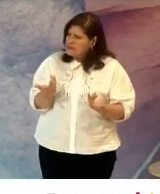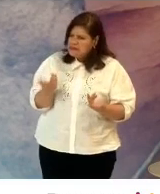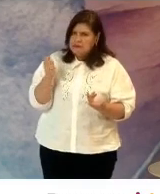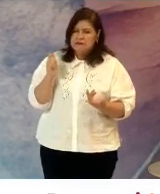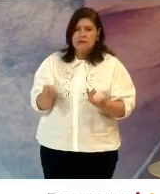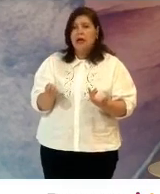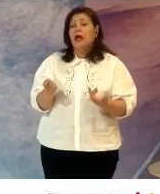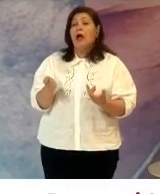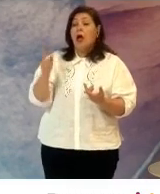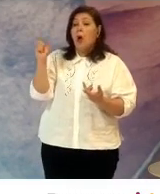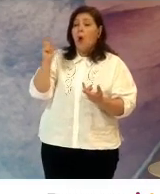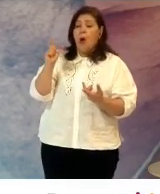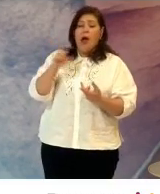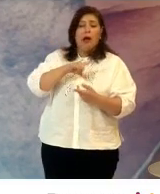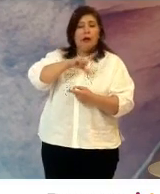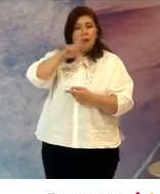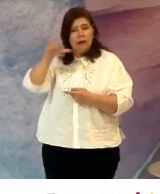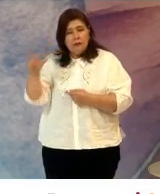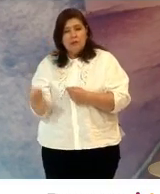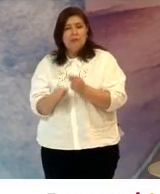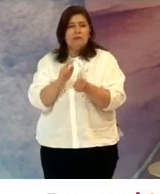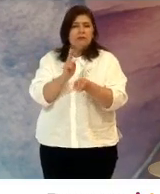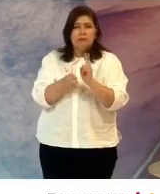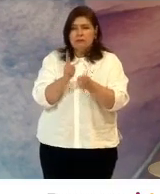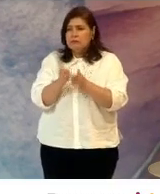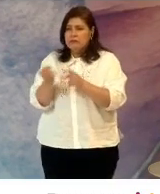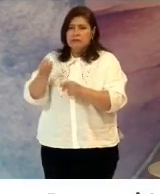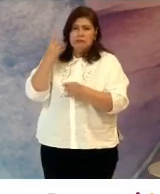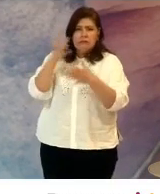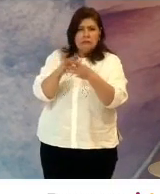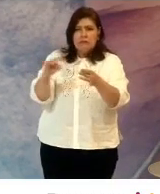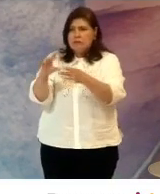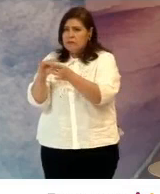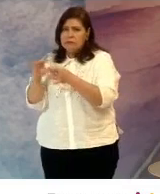después de la plática abierta que tuve,